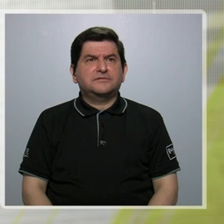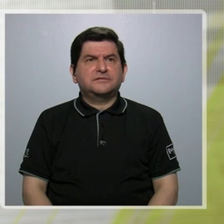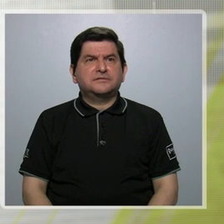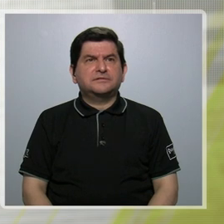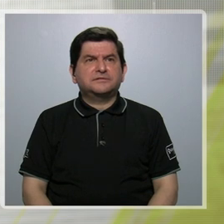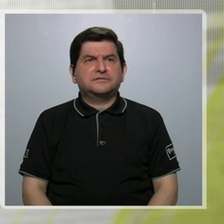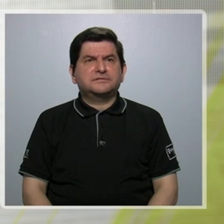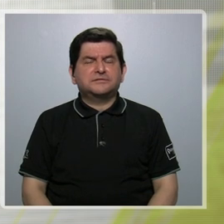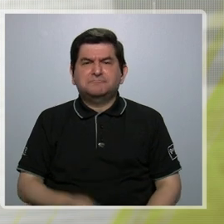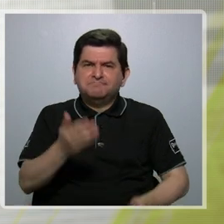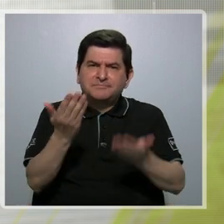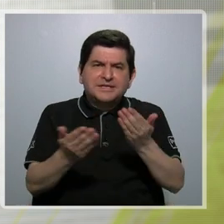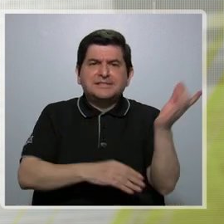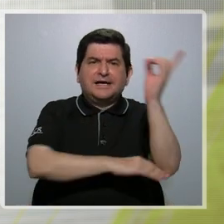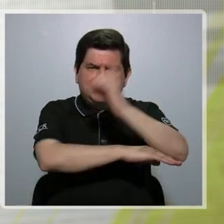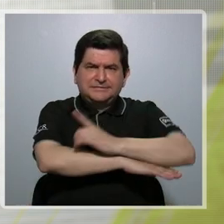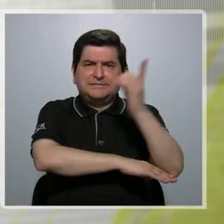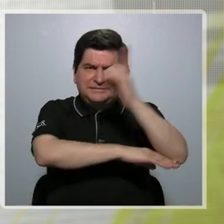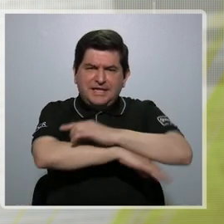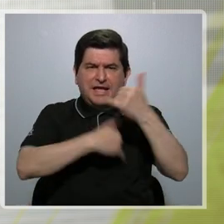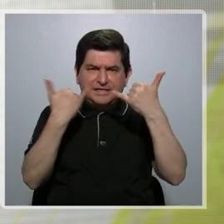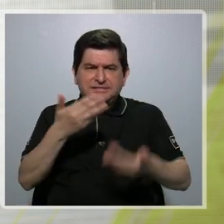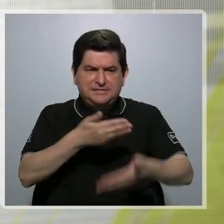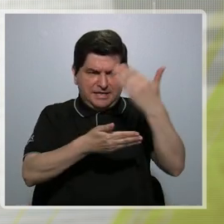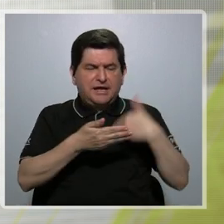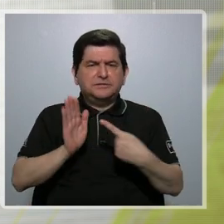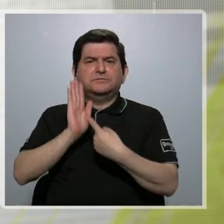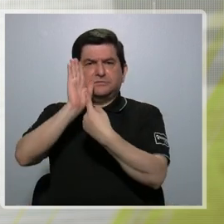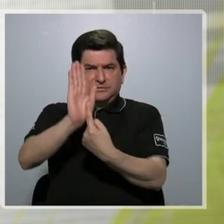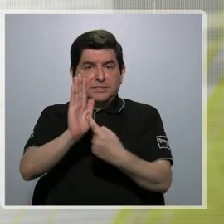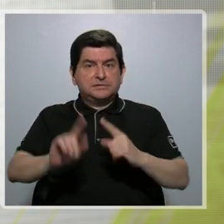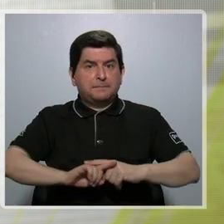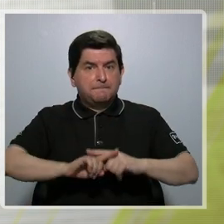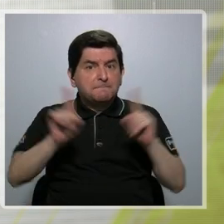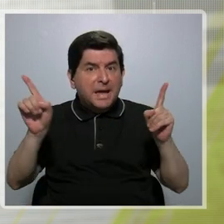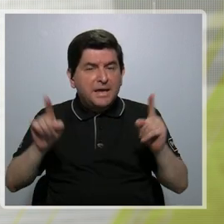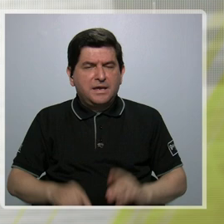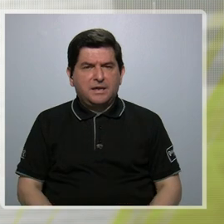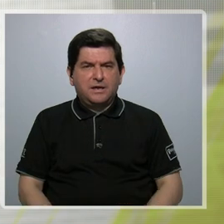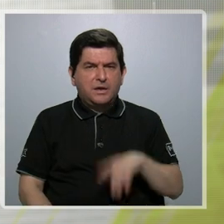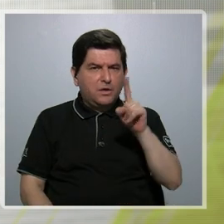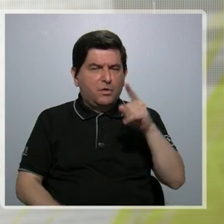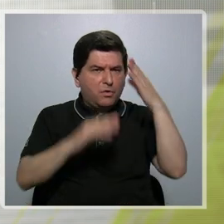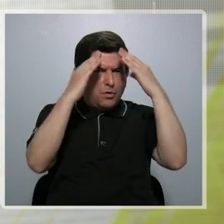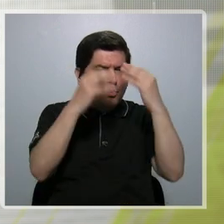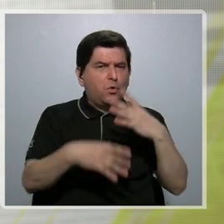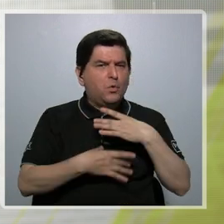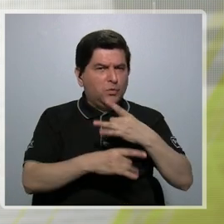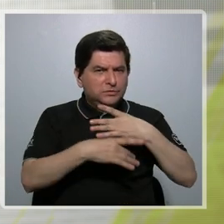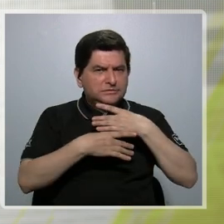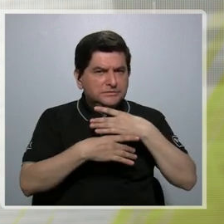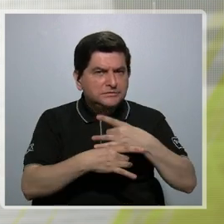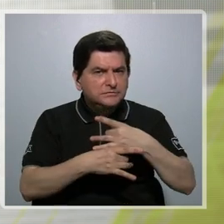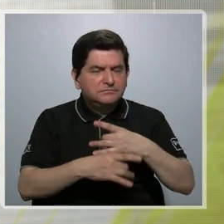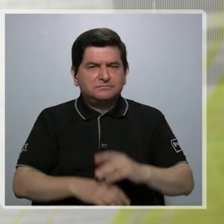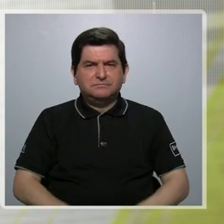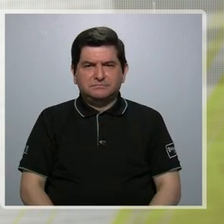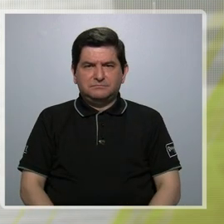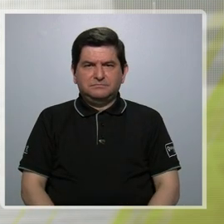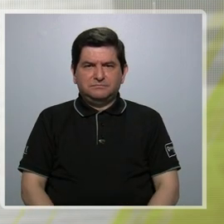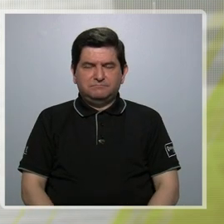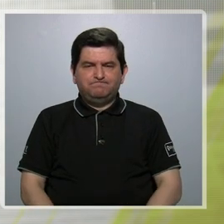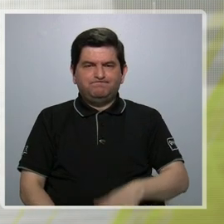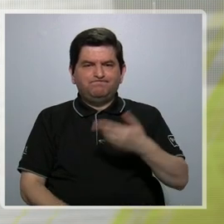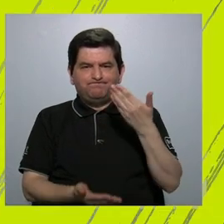ya han pasado días de su presentación, pero hay un dato muy interesante que es que se viene